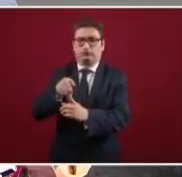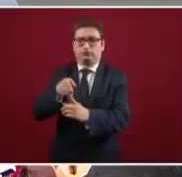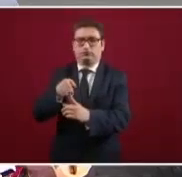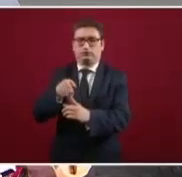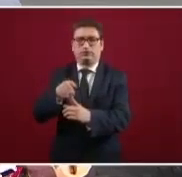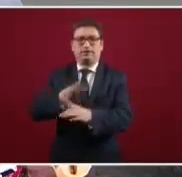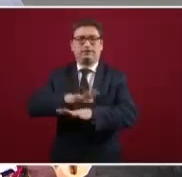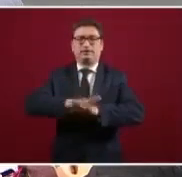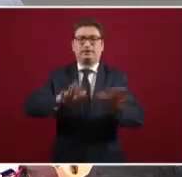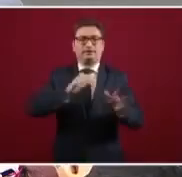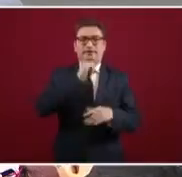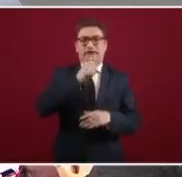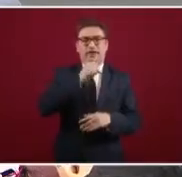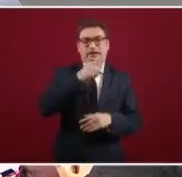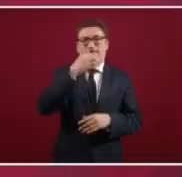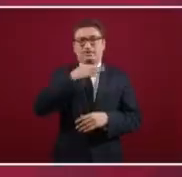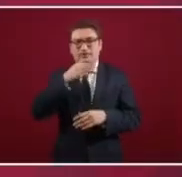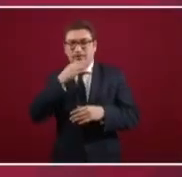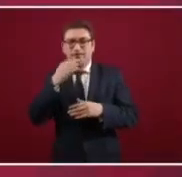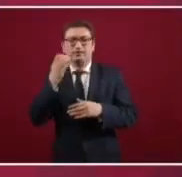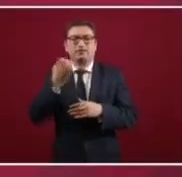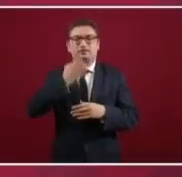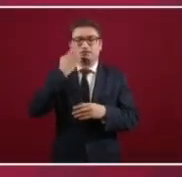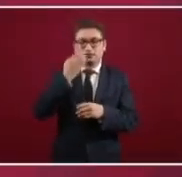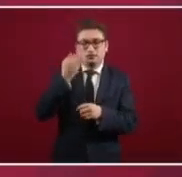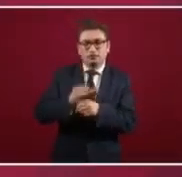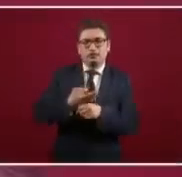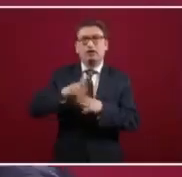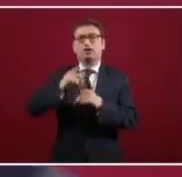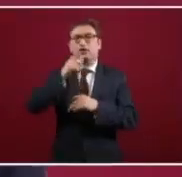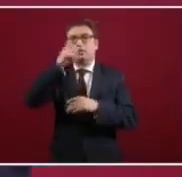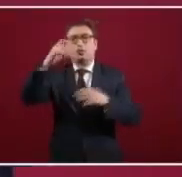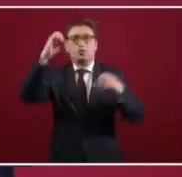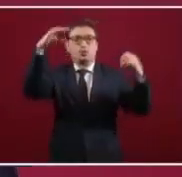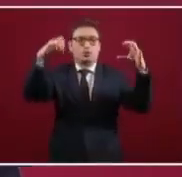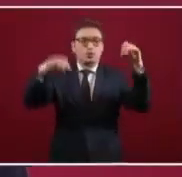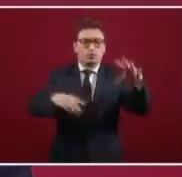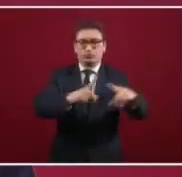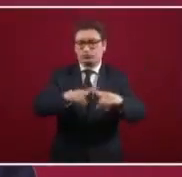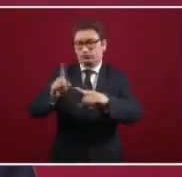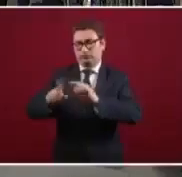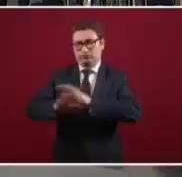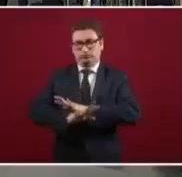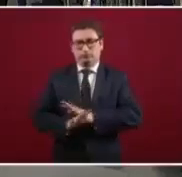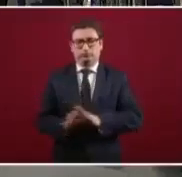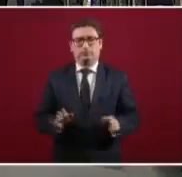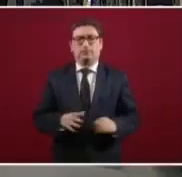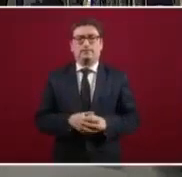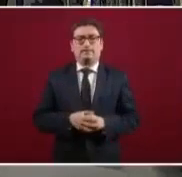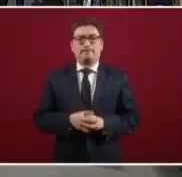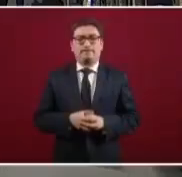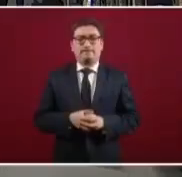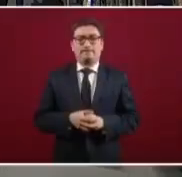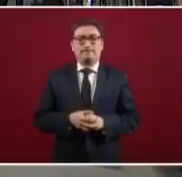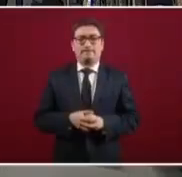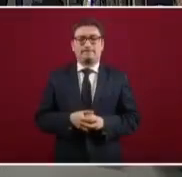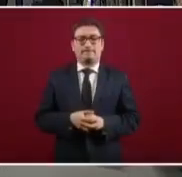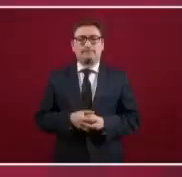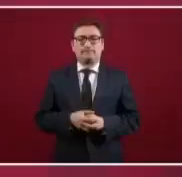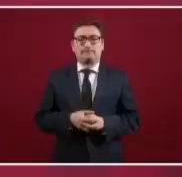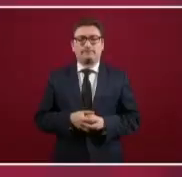meter fiestas estudiantiles luminarias y demás eso es